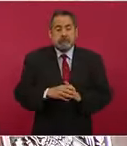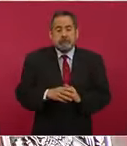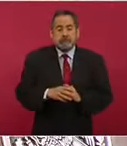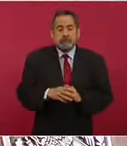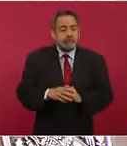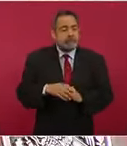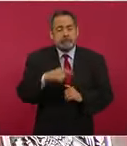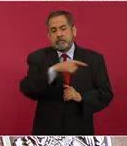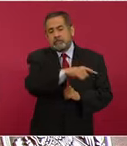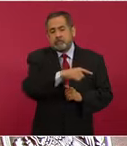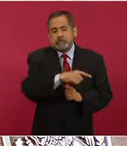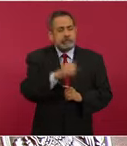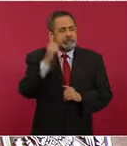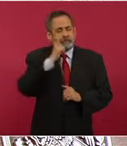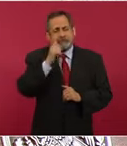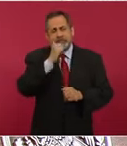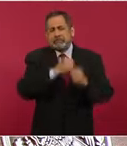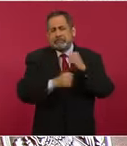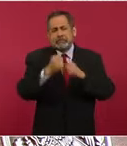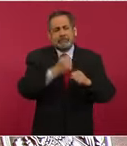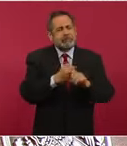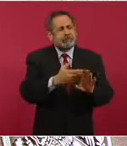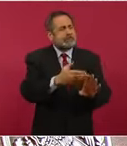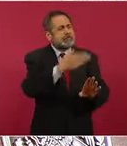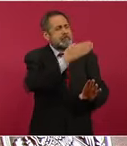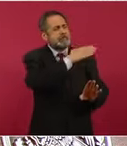Siempre han existido los fifís,